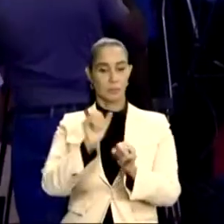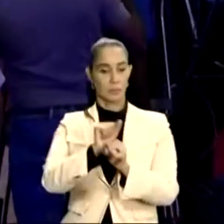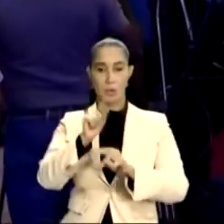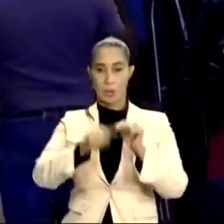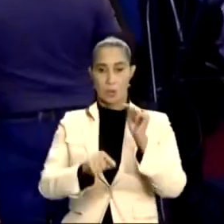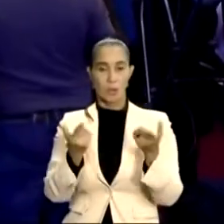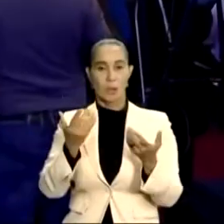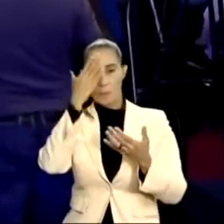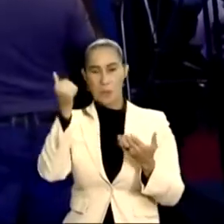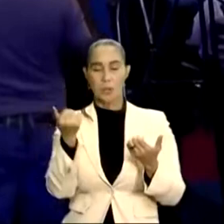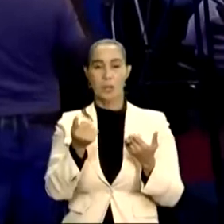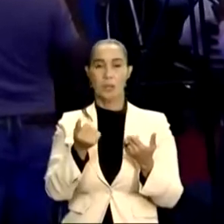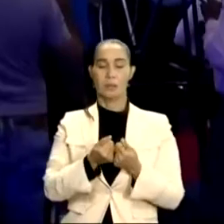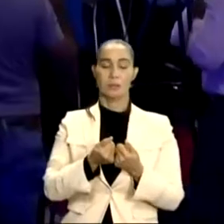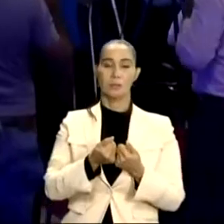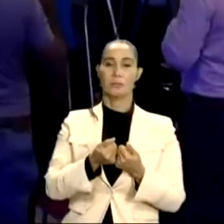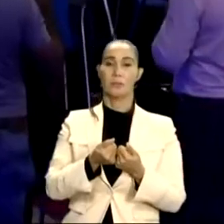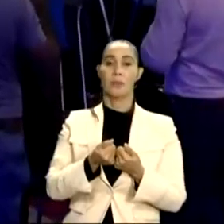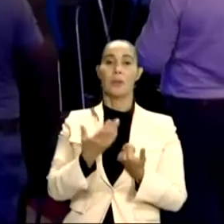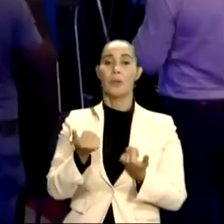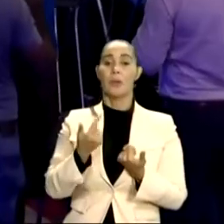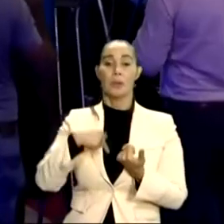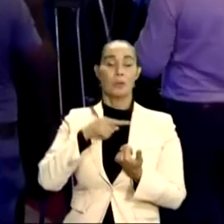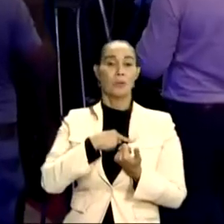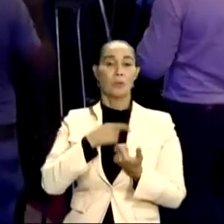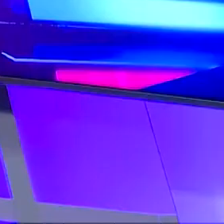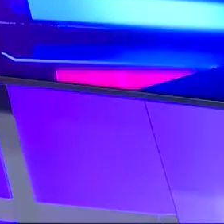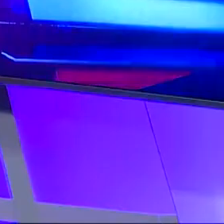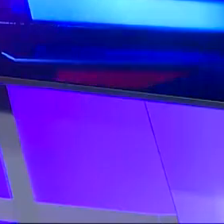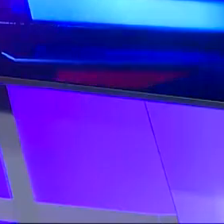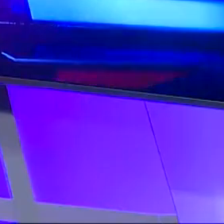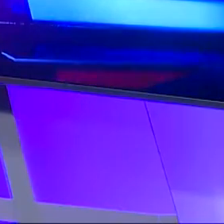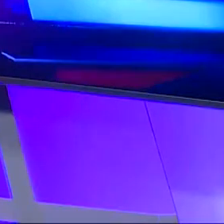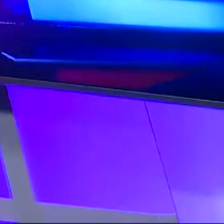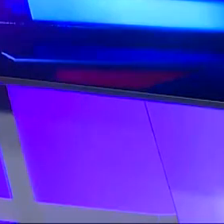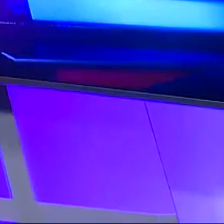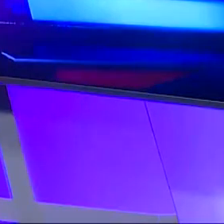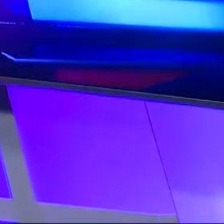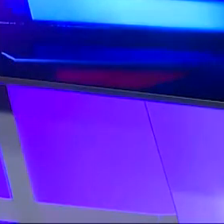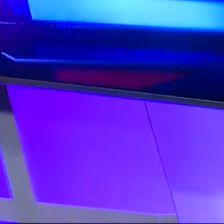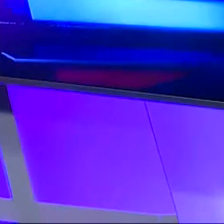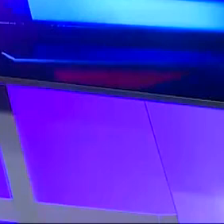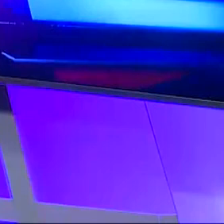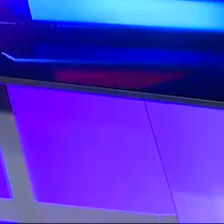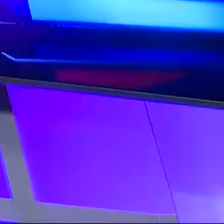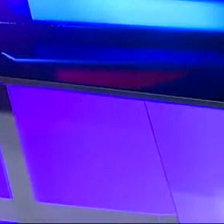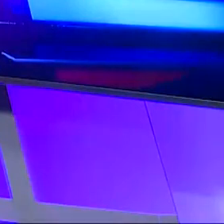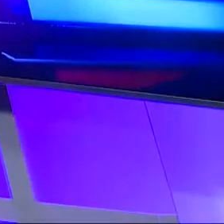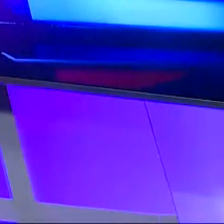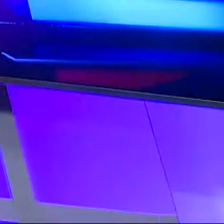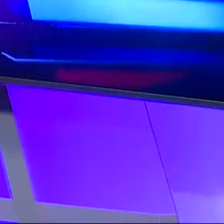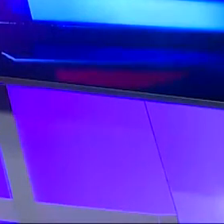presidente sobre esos temas y el presidente hablar Pero además Hay que decir que eso no mata eso es un poco más de